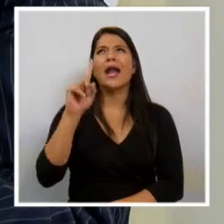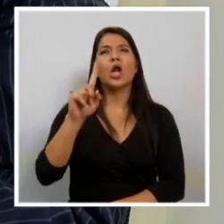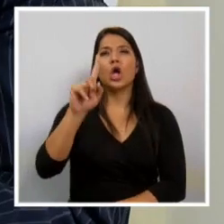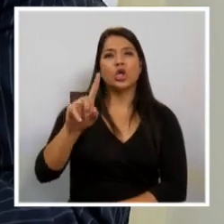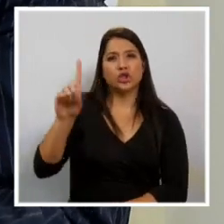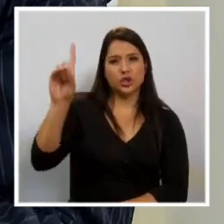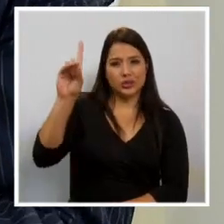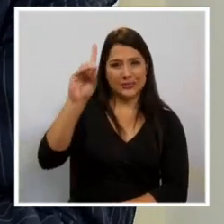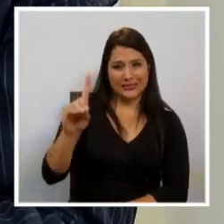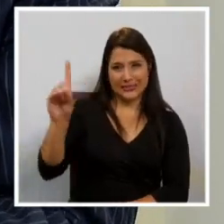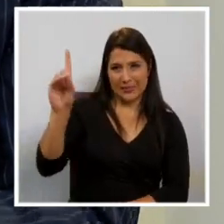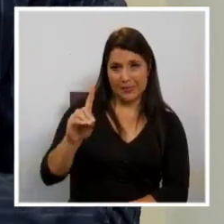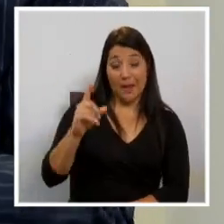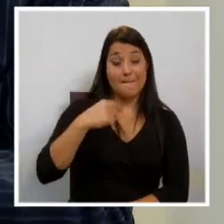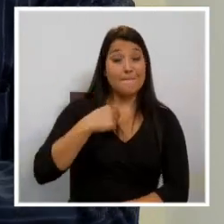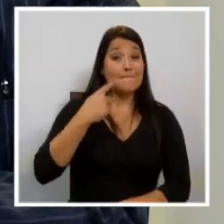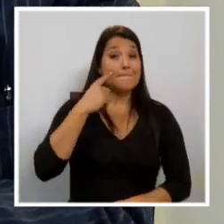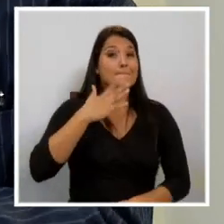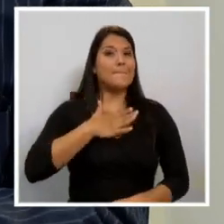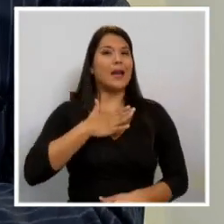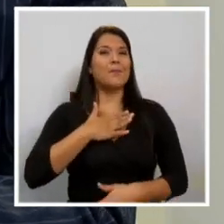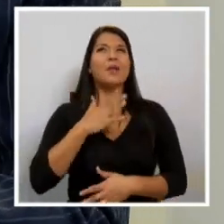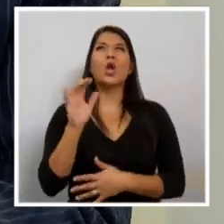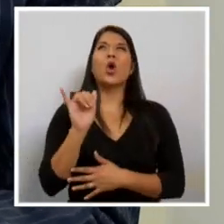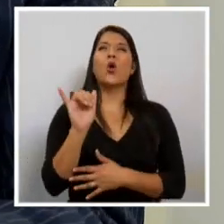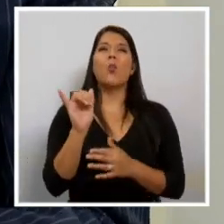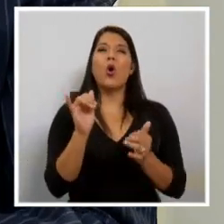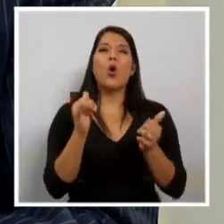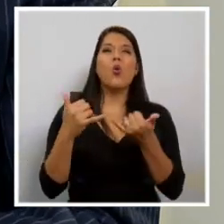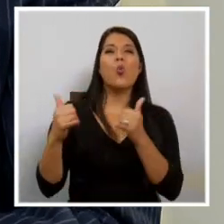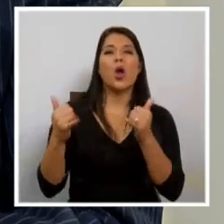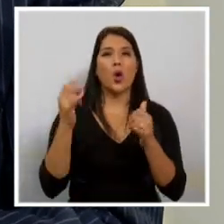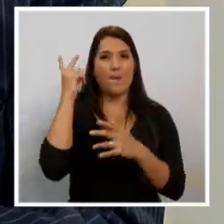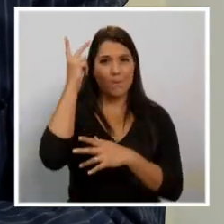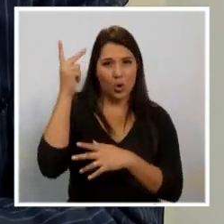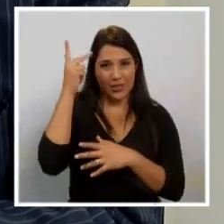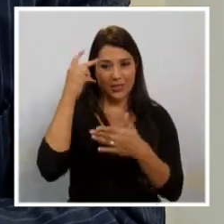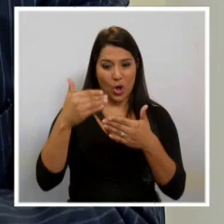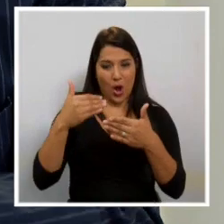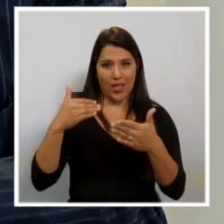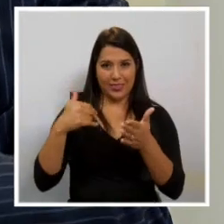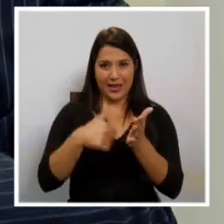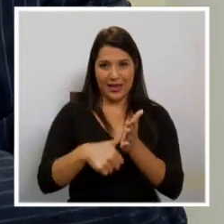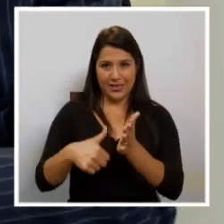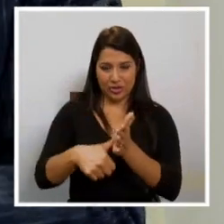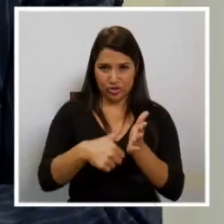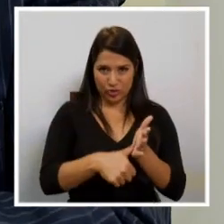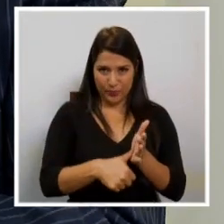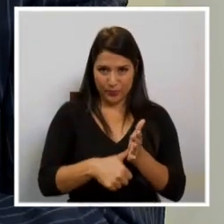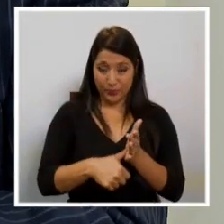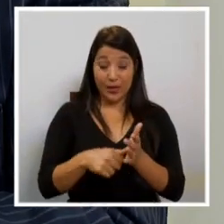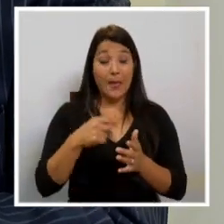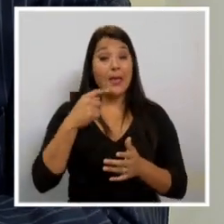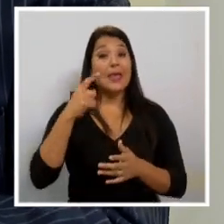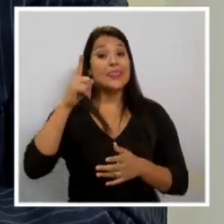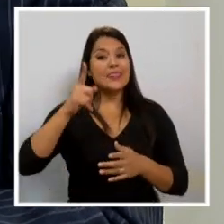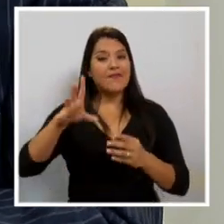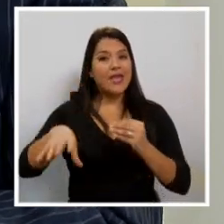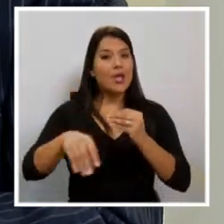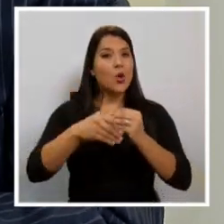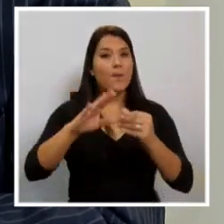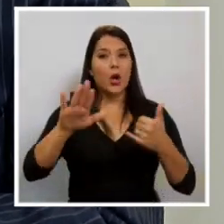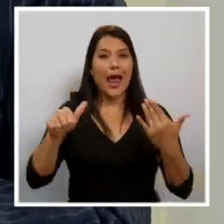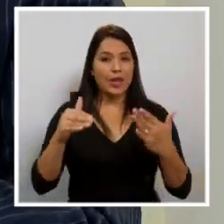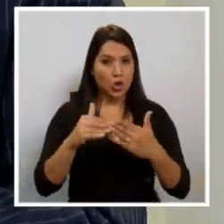jugada, a mi juicio, política de cara a las elecciones. O sea, aquí tienen que incorporar a todos para que no